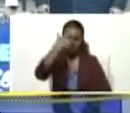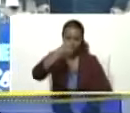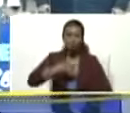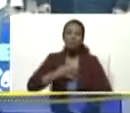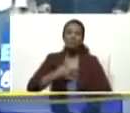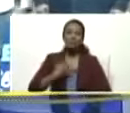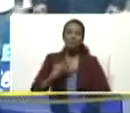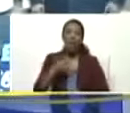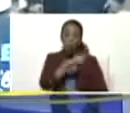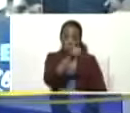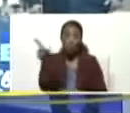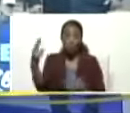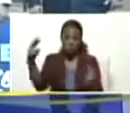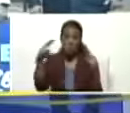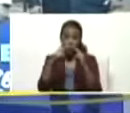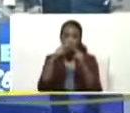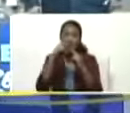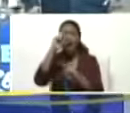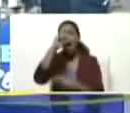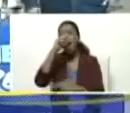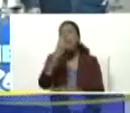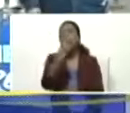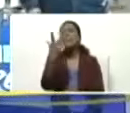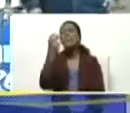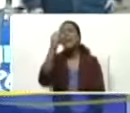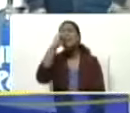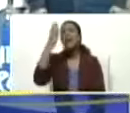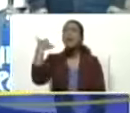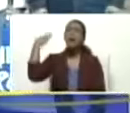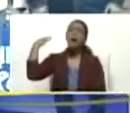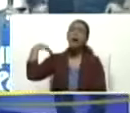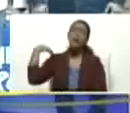Aquí hay compañeros que me conocen de hace más de 30 años.